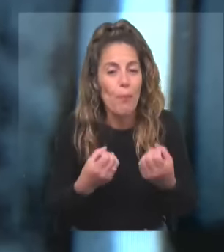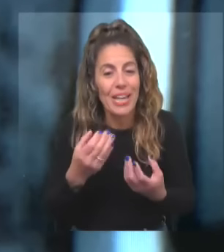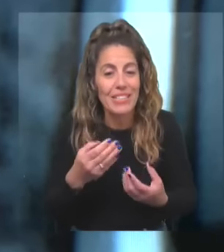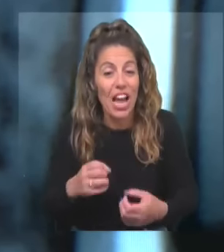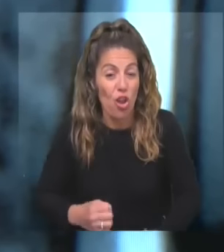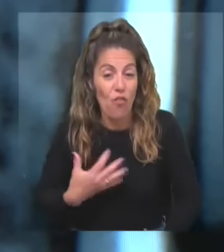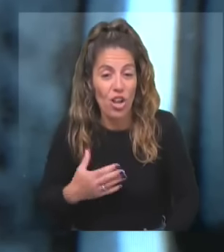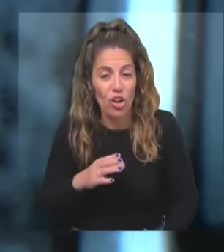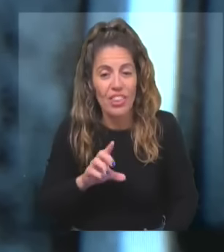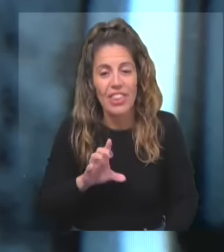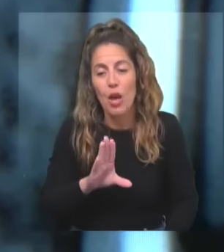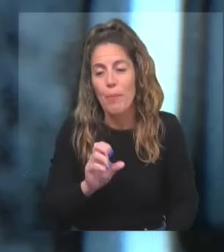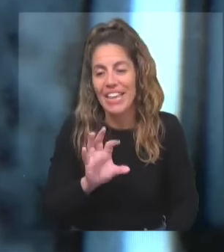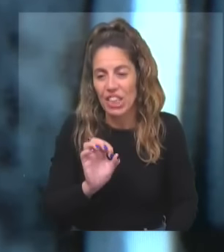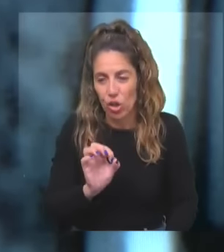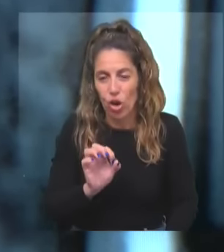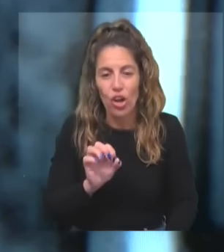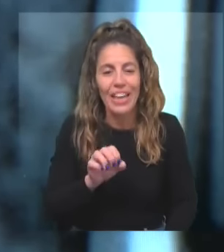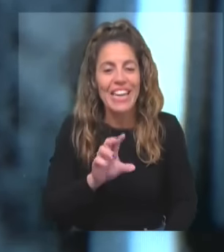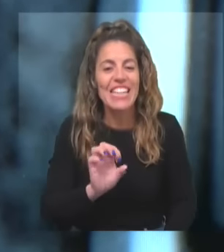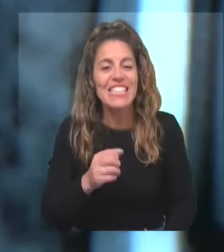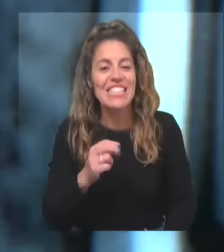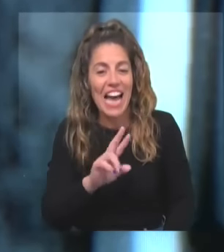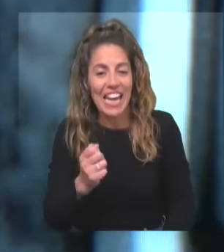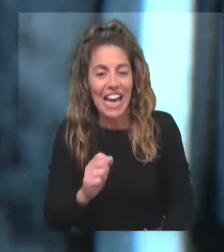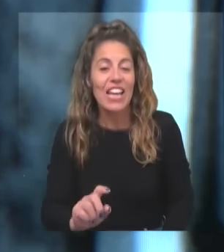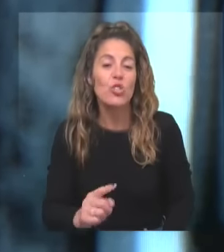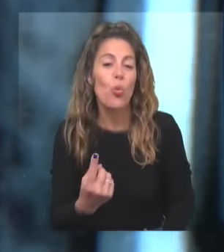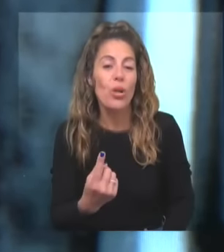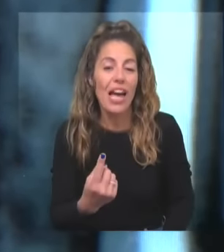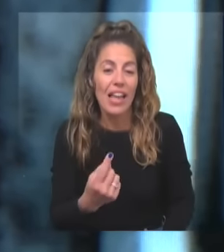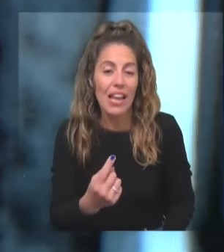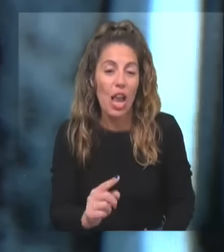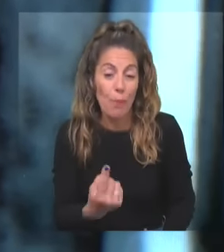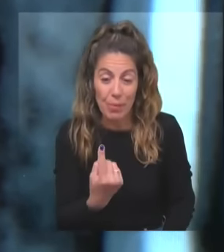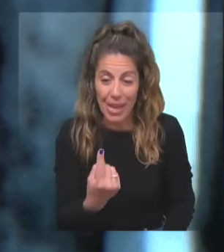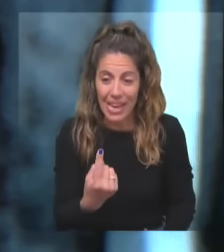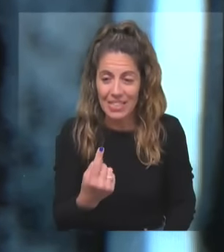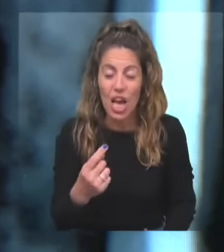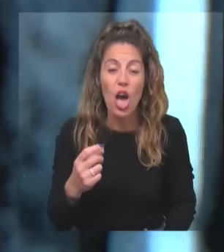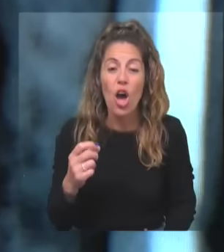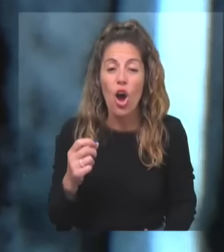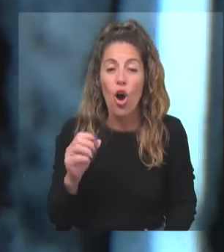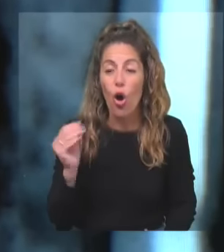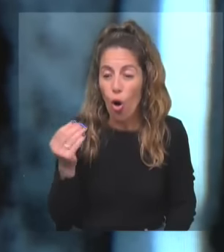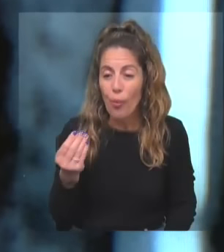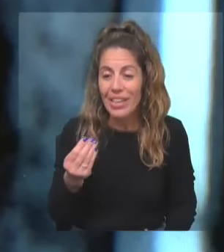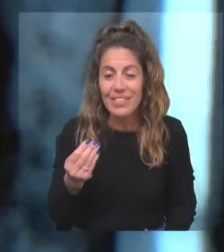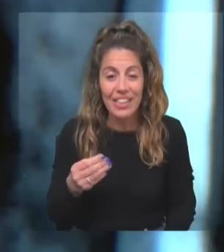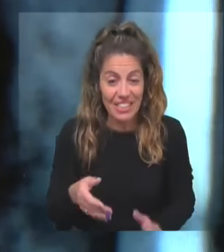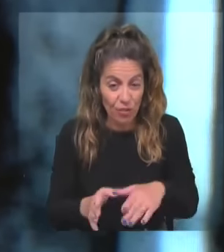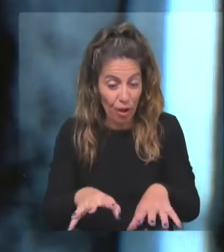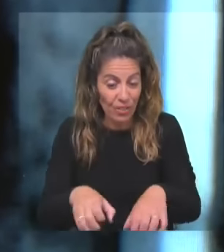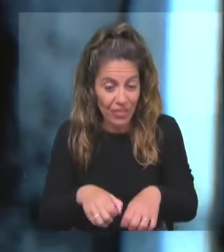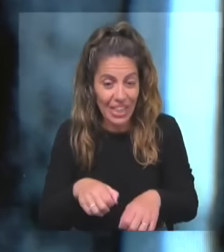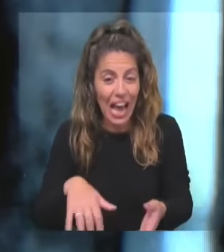Sara, también como dice Esteban, es una de las primeras muchachas que se instaló en La Huella,